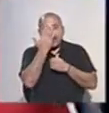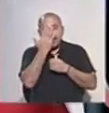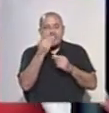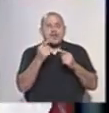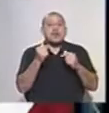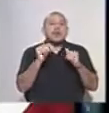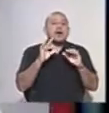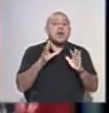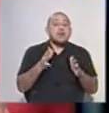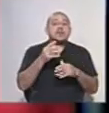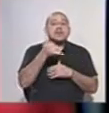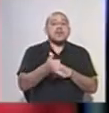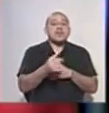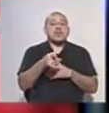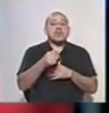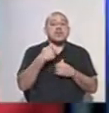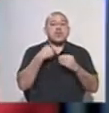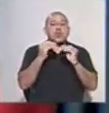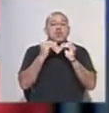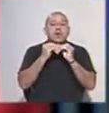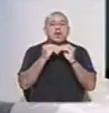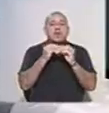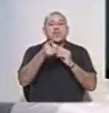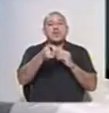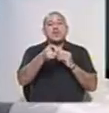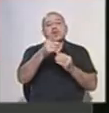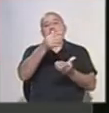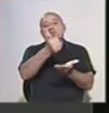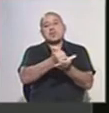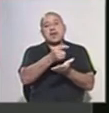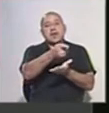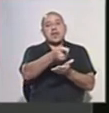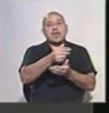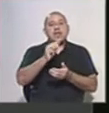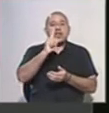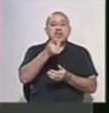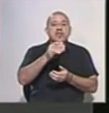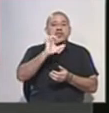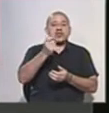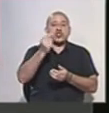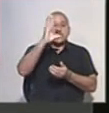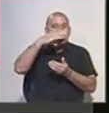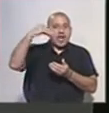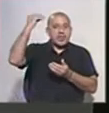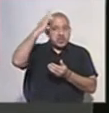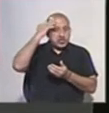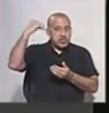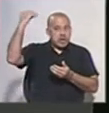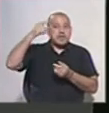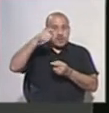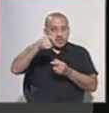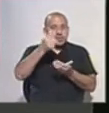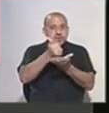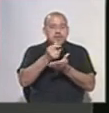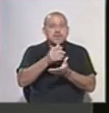de ver si lo tenemos. Alvarito Carballo en vivo desde el tablado del Jean. A ver si Alvarito... Ahí estamos viendo ya la luna desde el